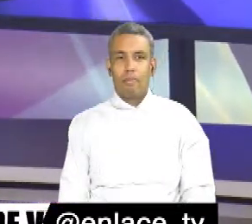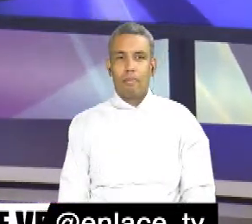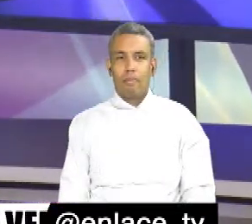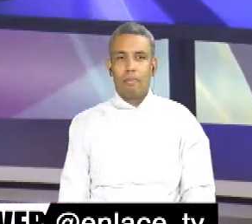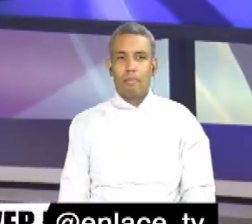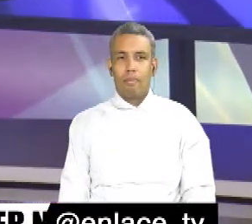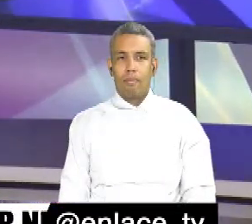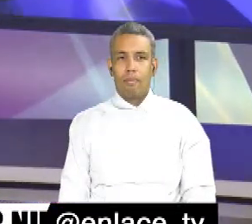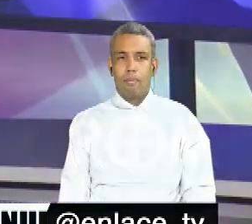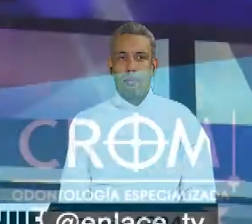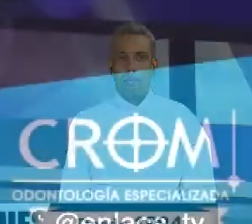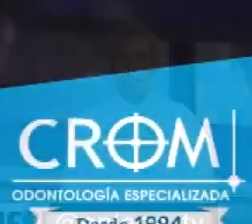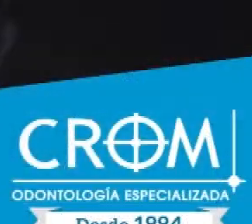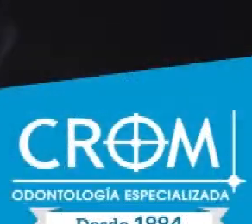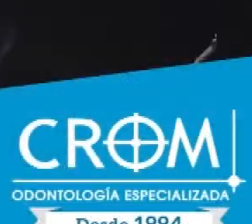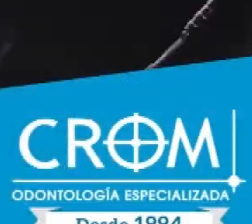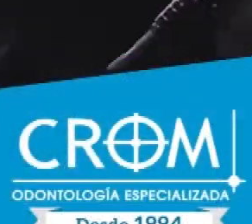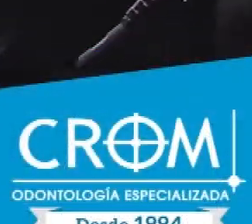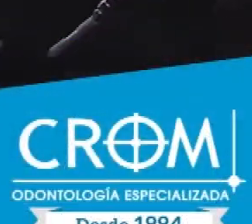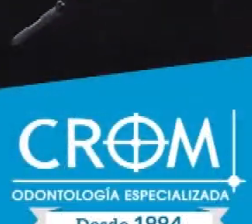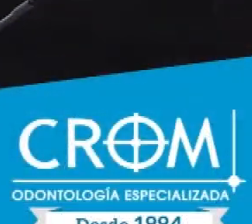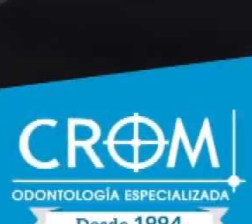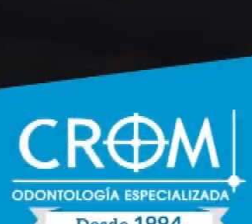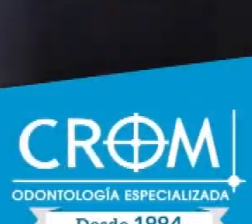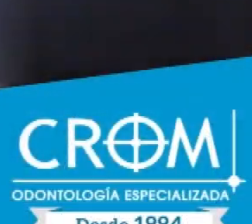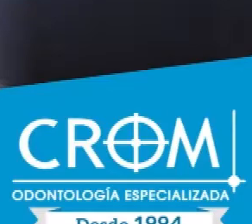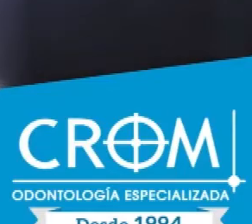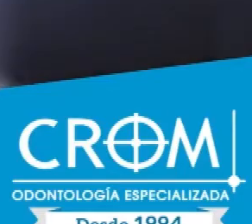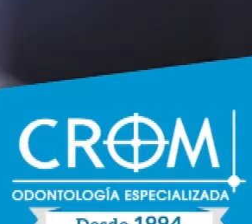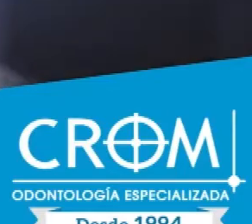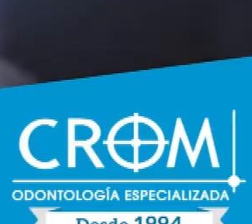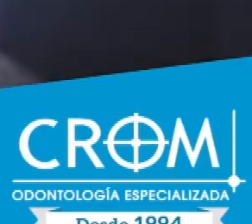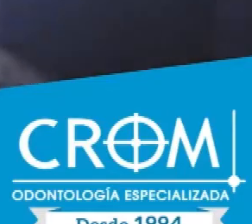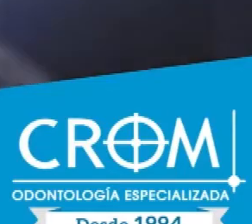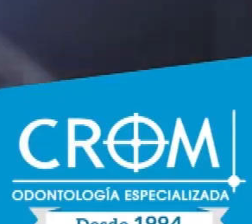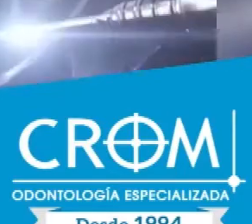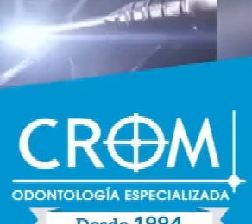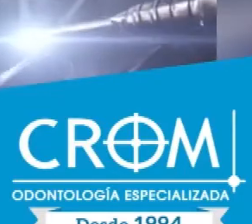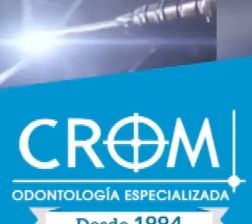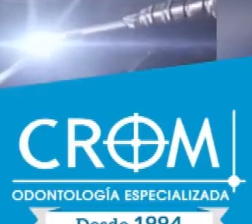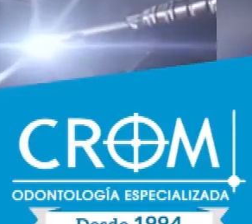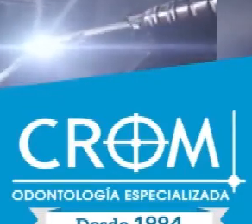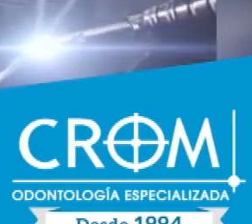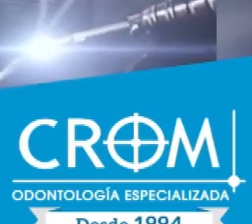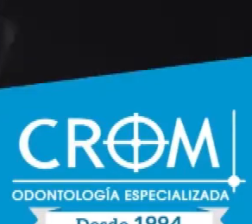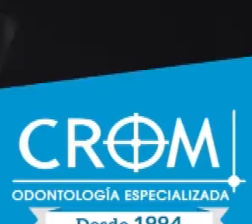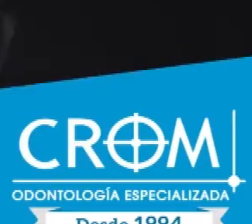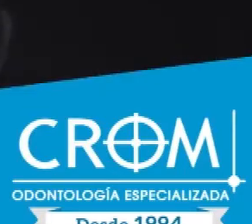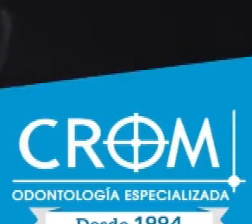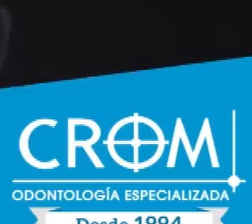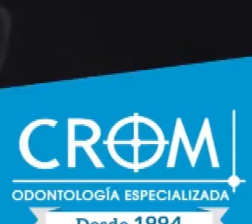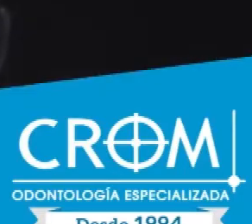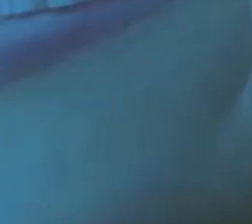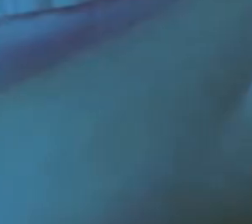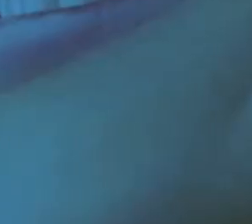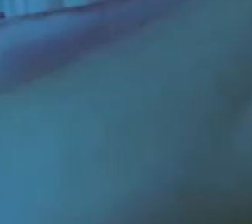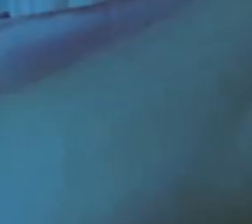Invisalign, ortodoncia invisible, resultados muy visibles. Luce tu sonrisa, no tus brackets. Chrome Odontología